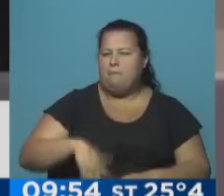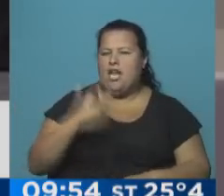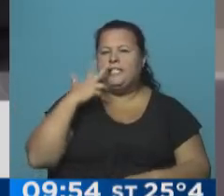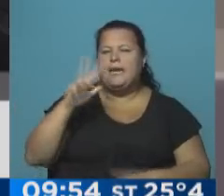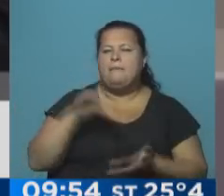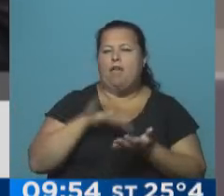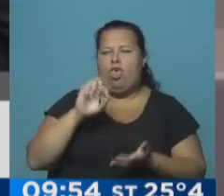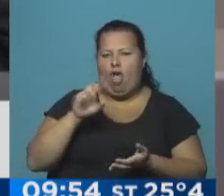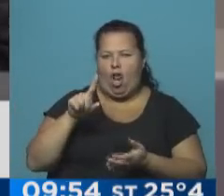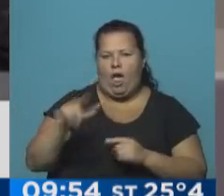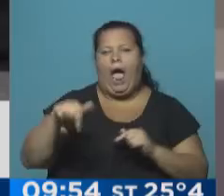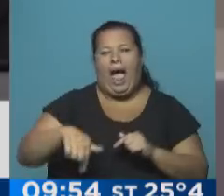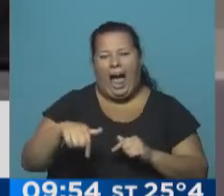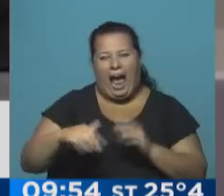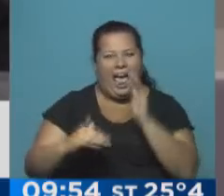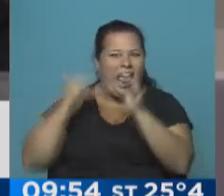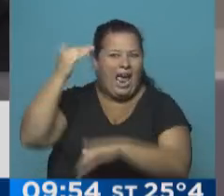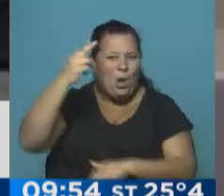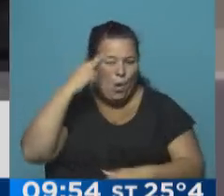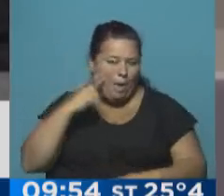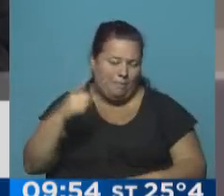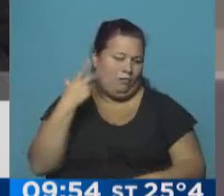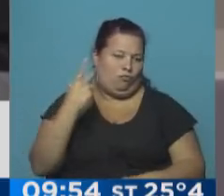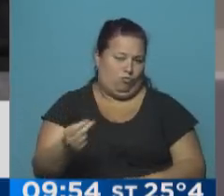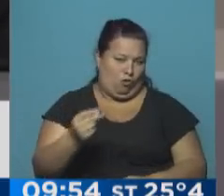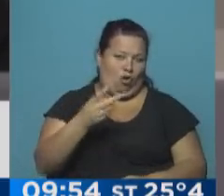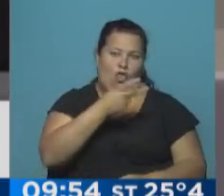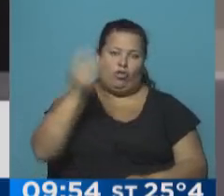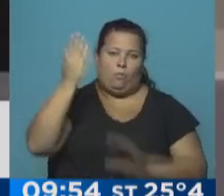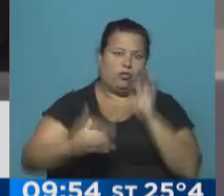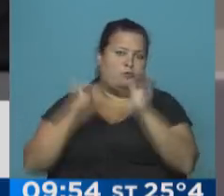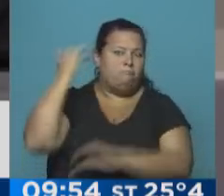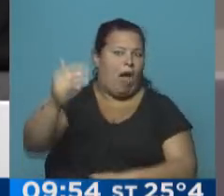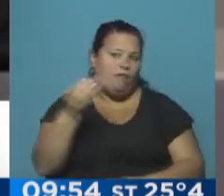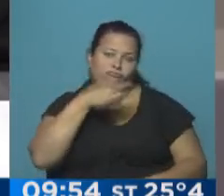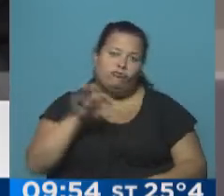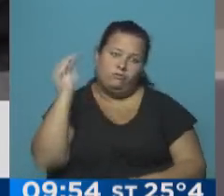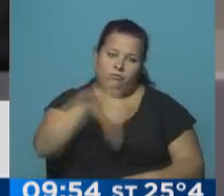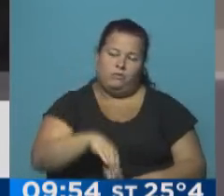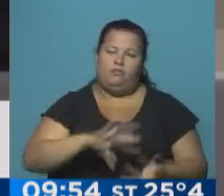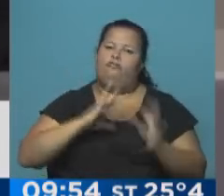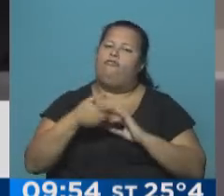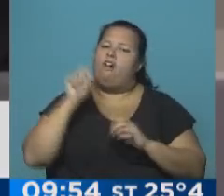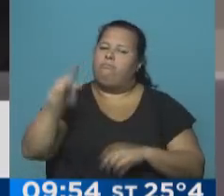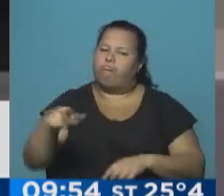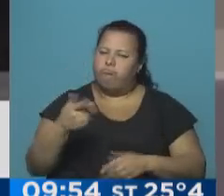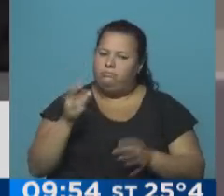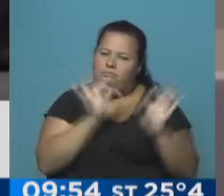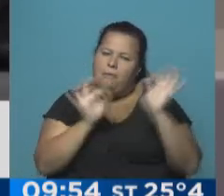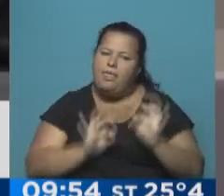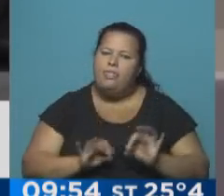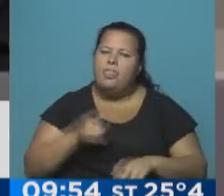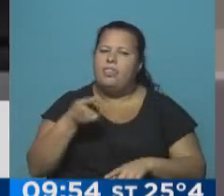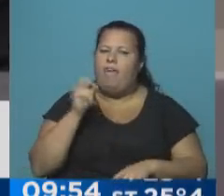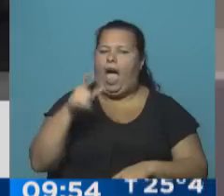3,000 millones dó hoy valga 9,000 millones dó un 200 por le agregó con una forma muy particular de calcular